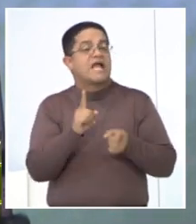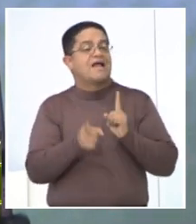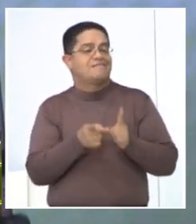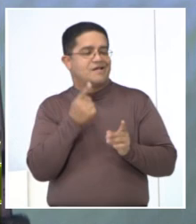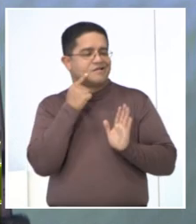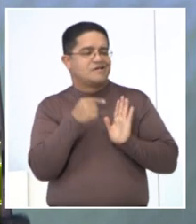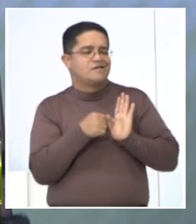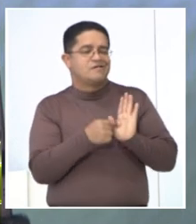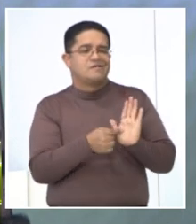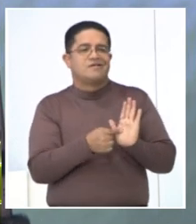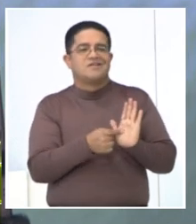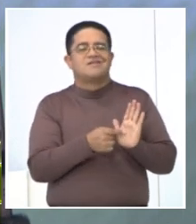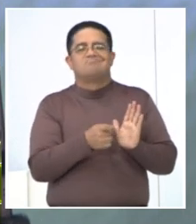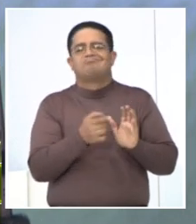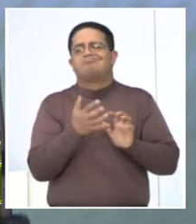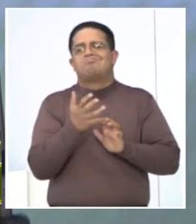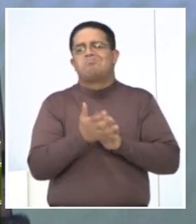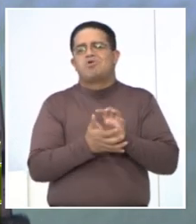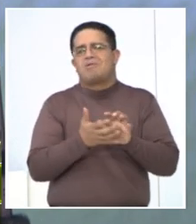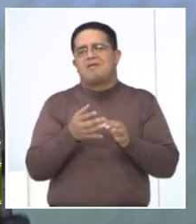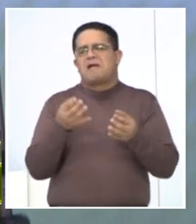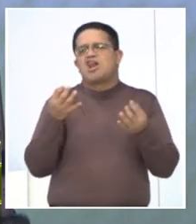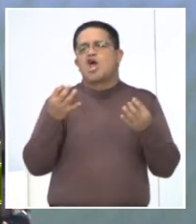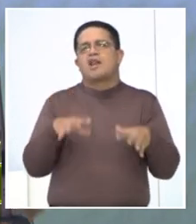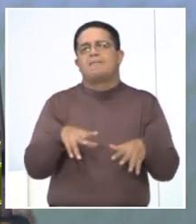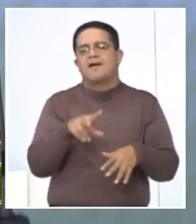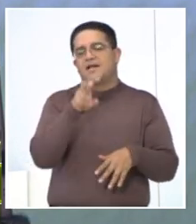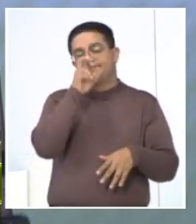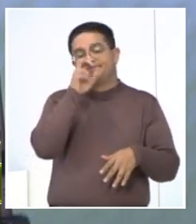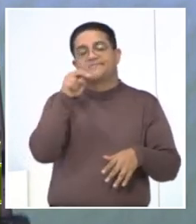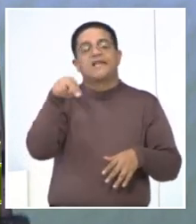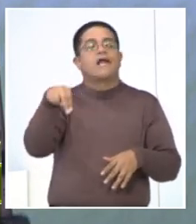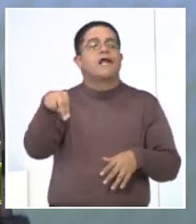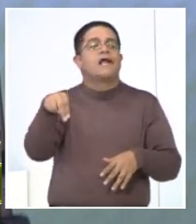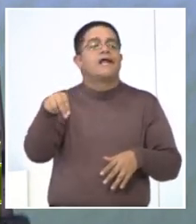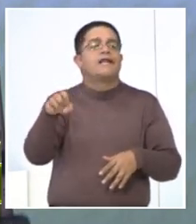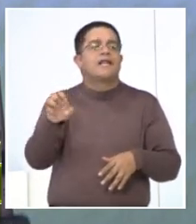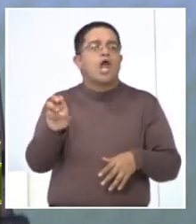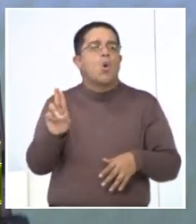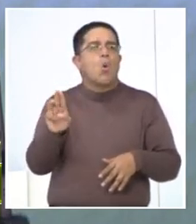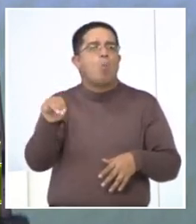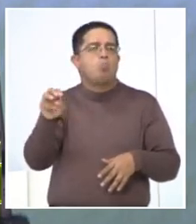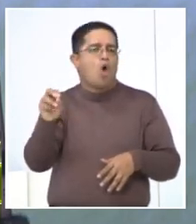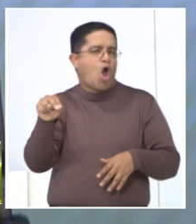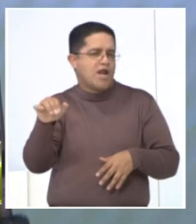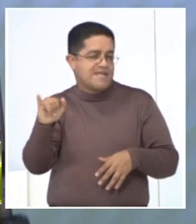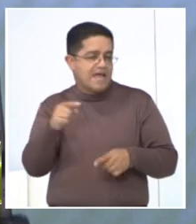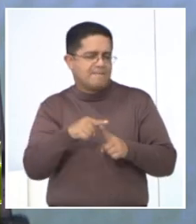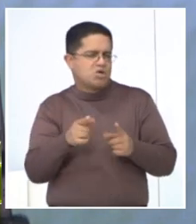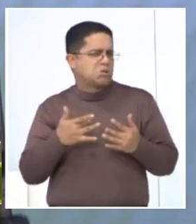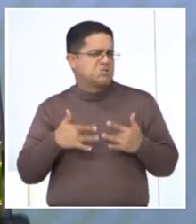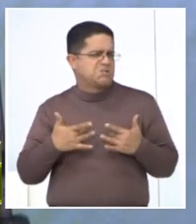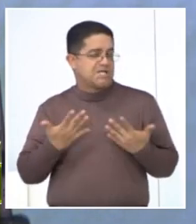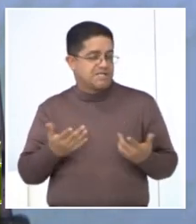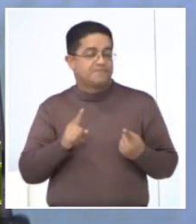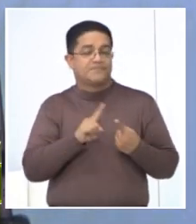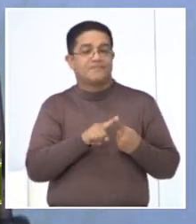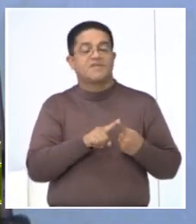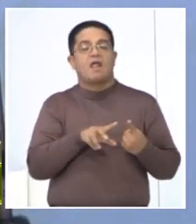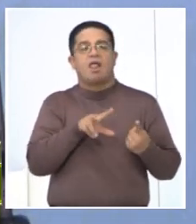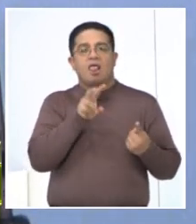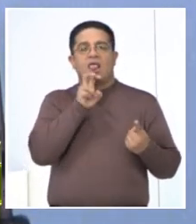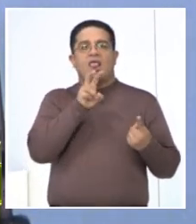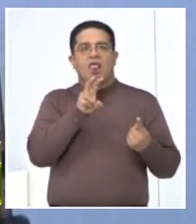manifestar como una infección respiratoria baja normal, como una neumonía, como una bronquitis. Los síntomas predominantes son la disnea